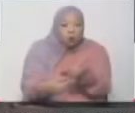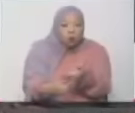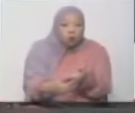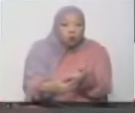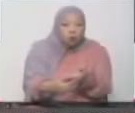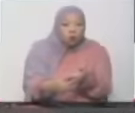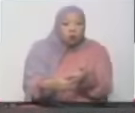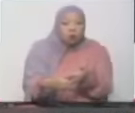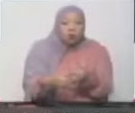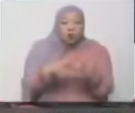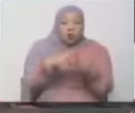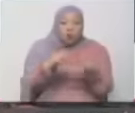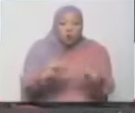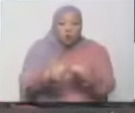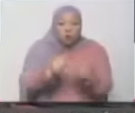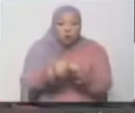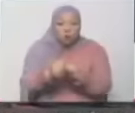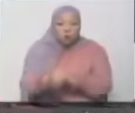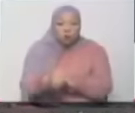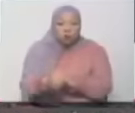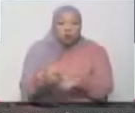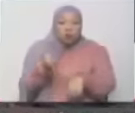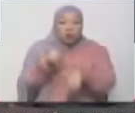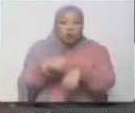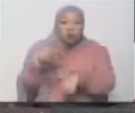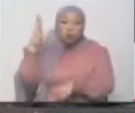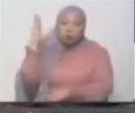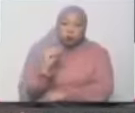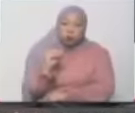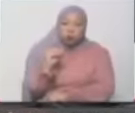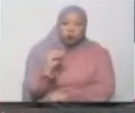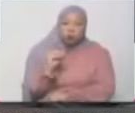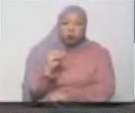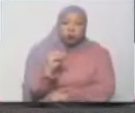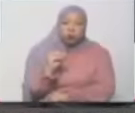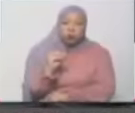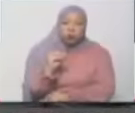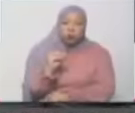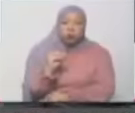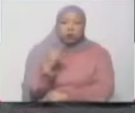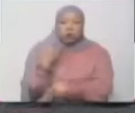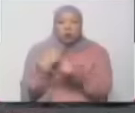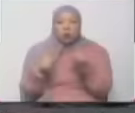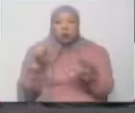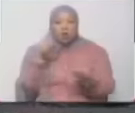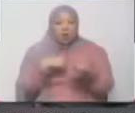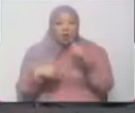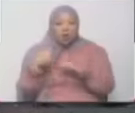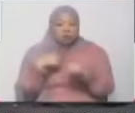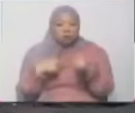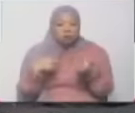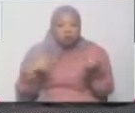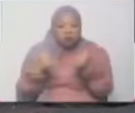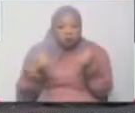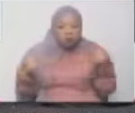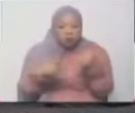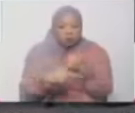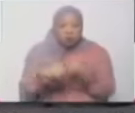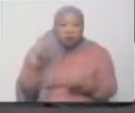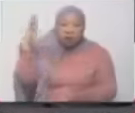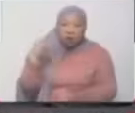pa, cortó todo. Y a la misma hora estaban cortando y saboteando otros elementos. La guerra eléctrica